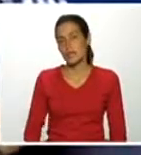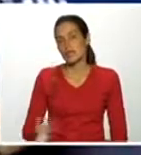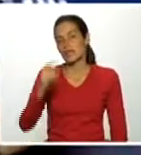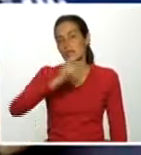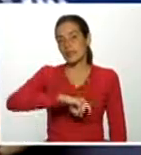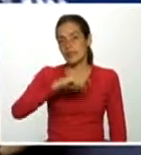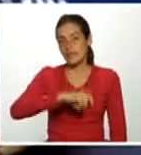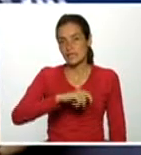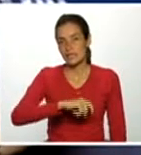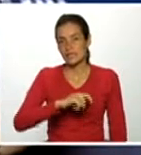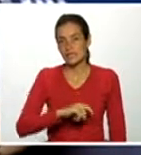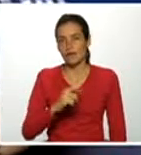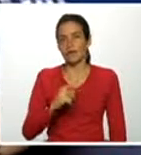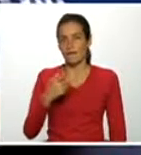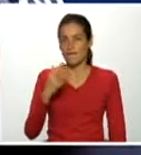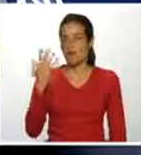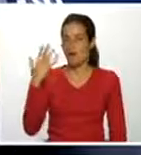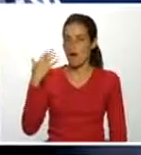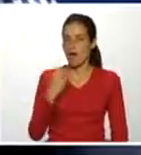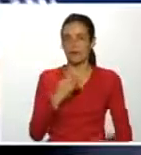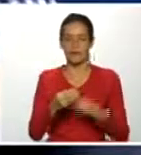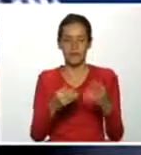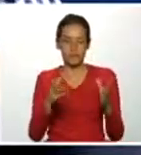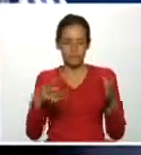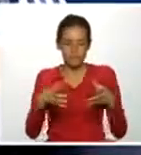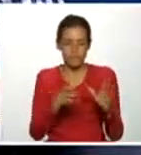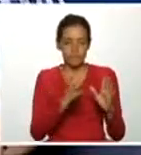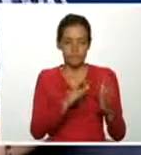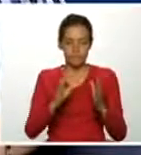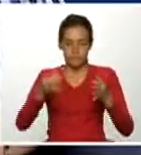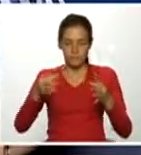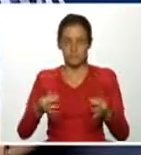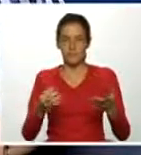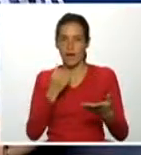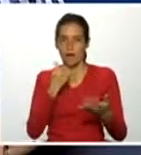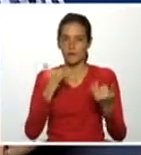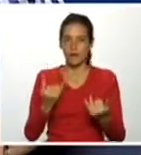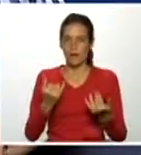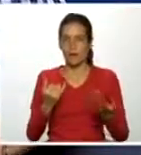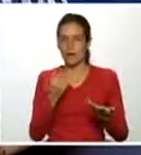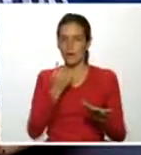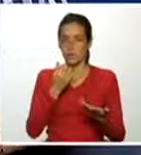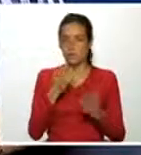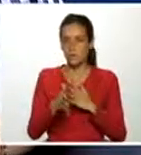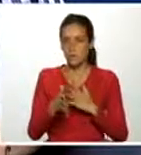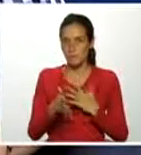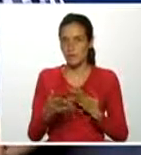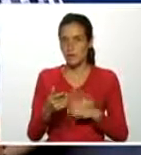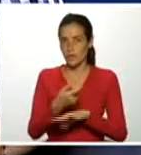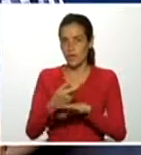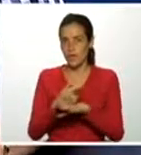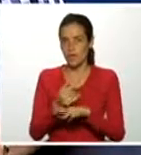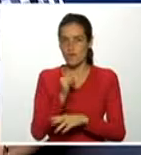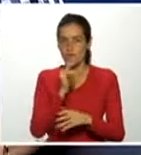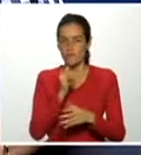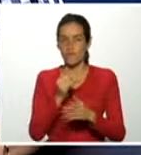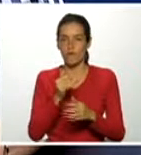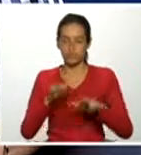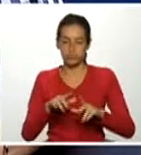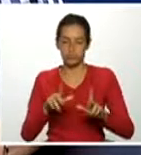necesidad de conformarnos, de organizarnos con la ley de infogobierno en